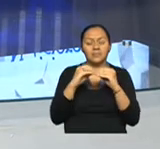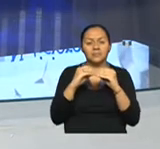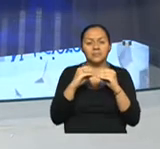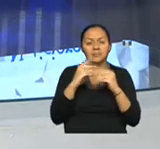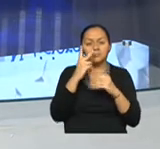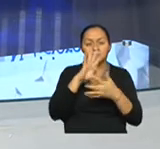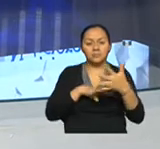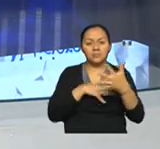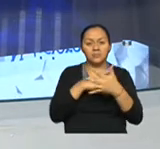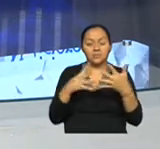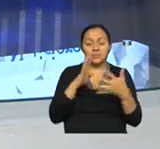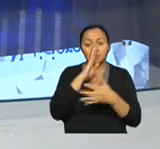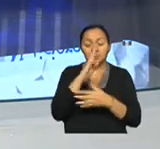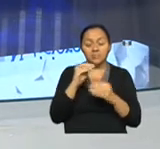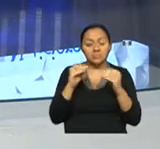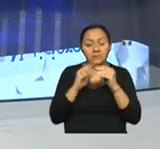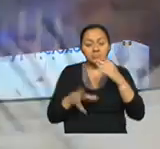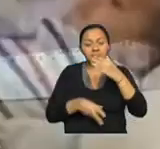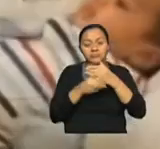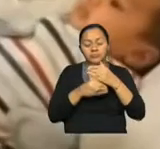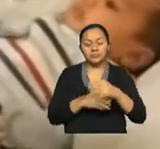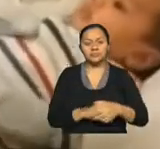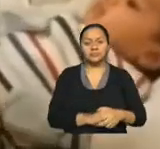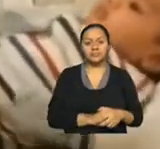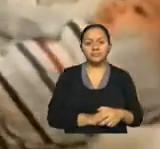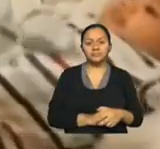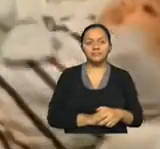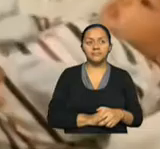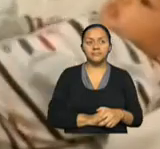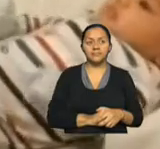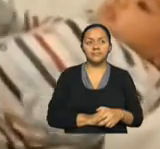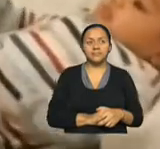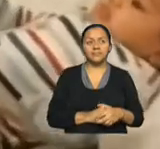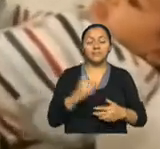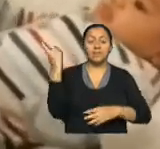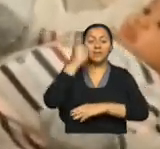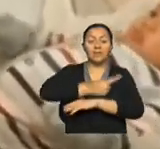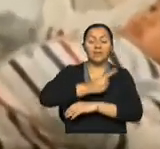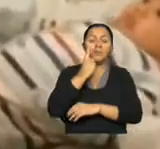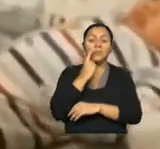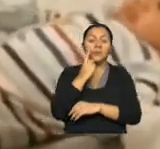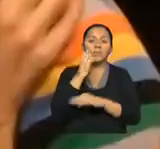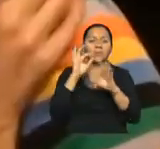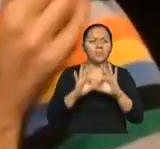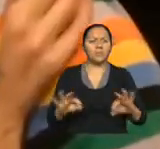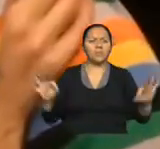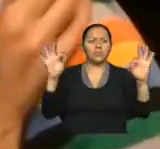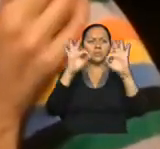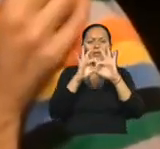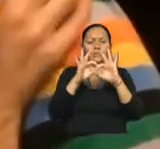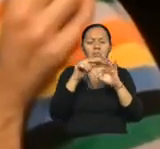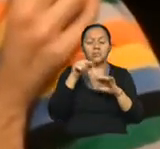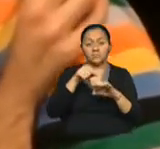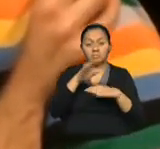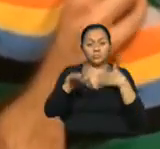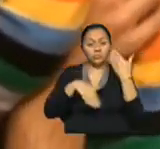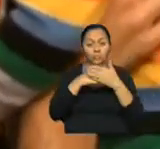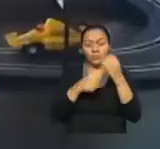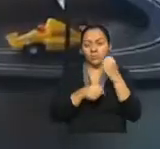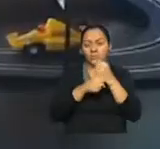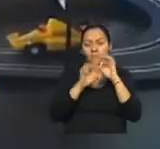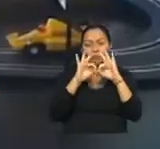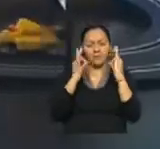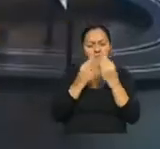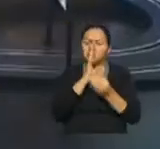los horarios regulares. El Día del Padre es un momento muy importante para los integrantes de toda